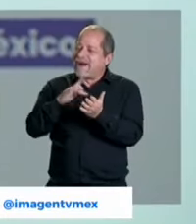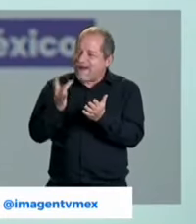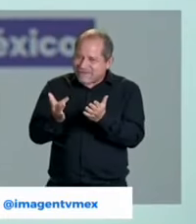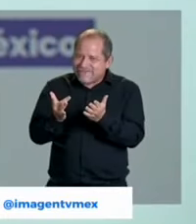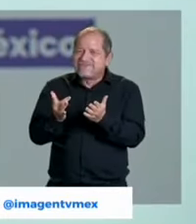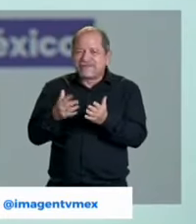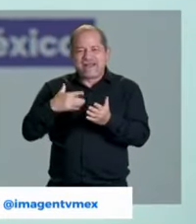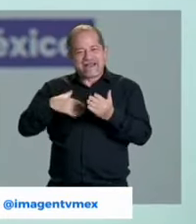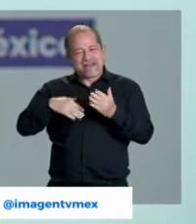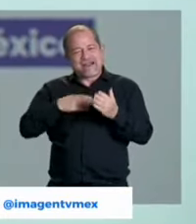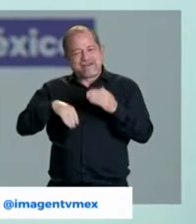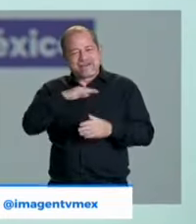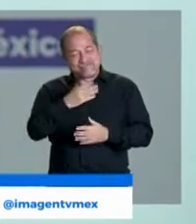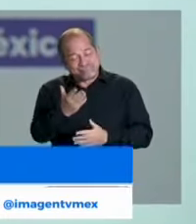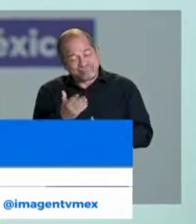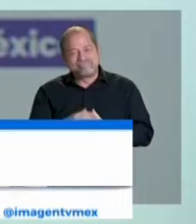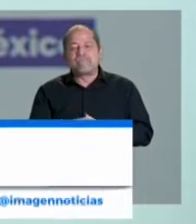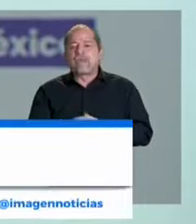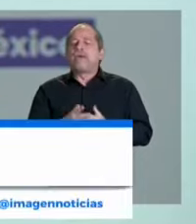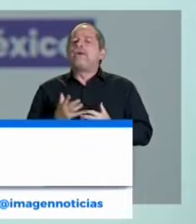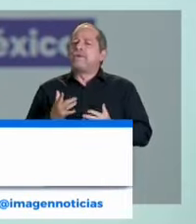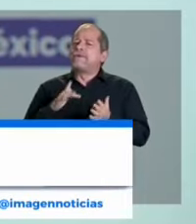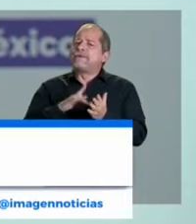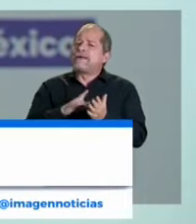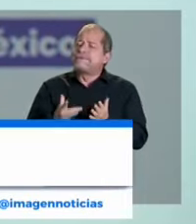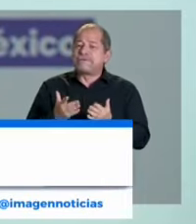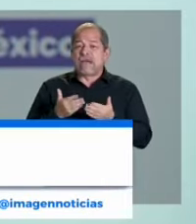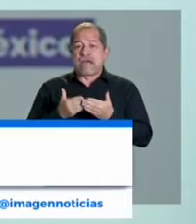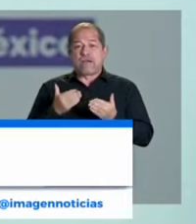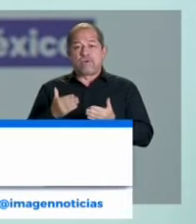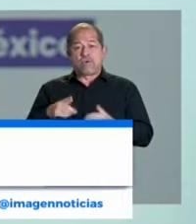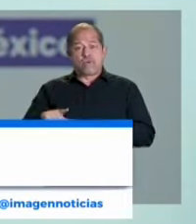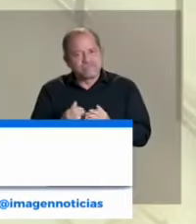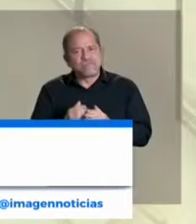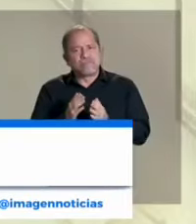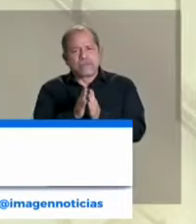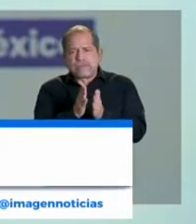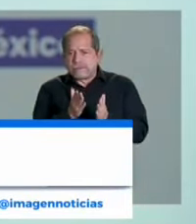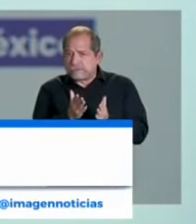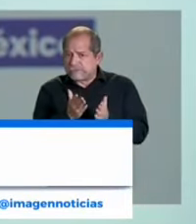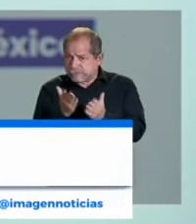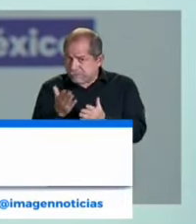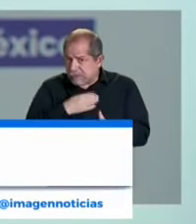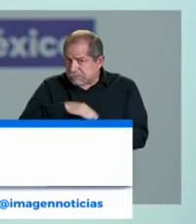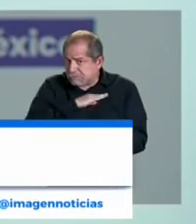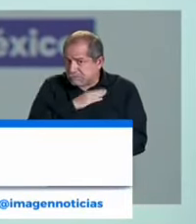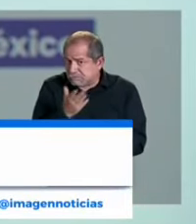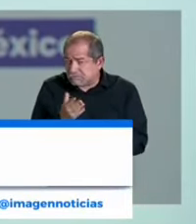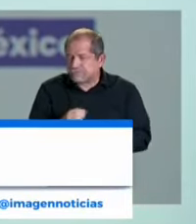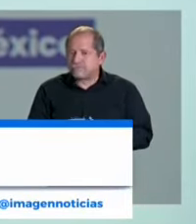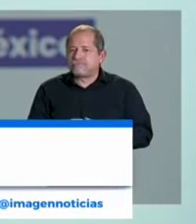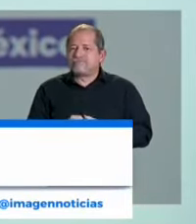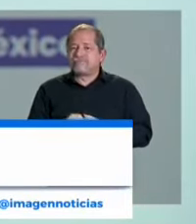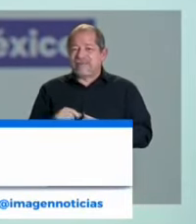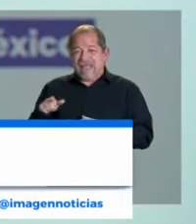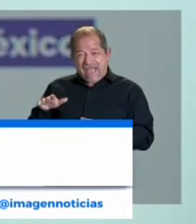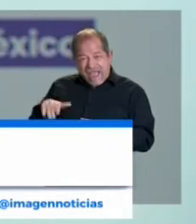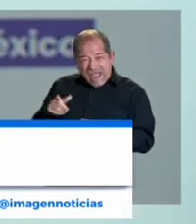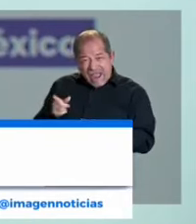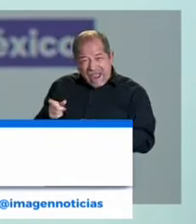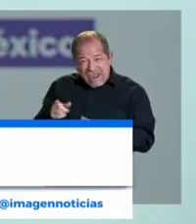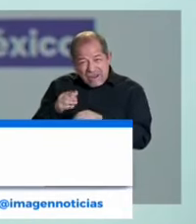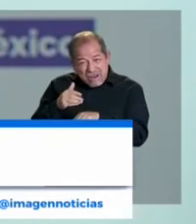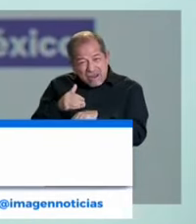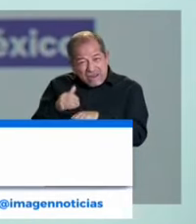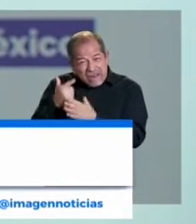El único narcogobierno que ha existido declarado es el de Felipe Calderón del PAN. No ha visto bien los números porque... En efecto,